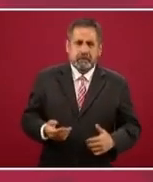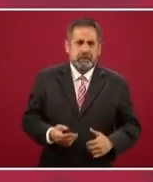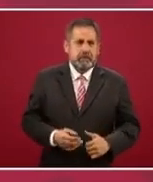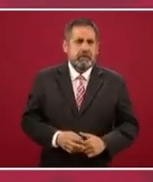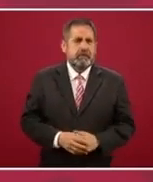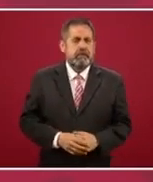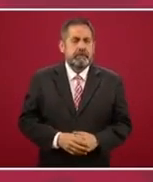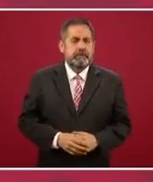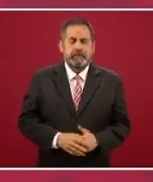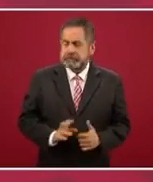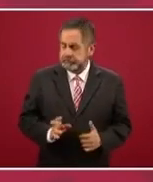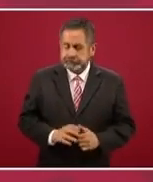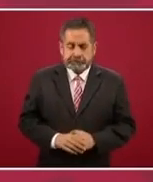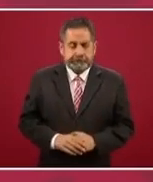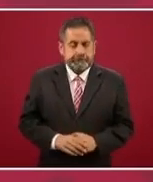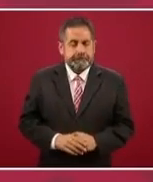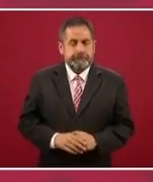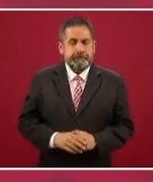Entonces,